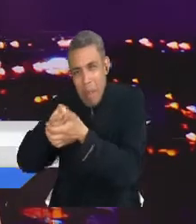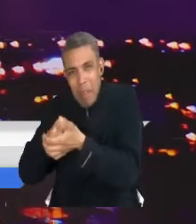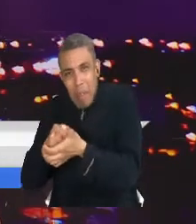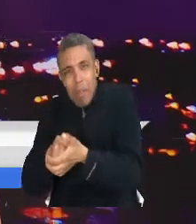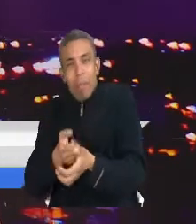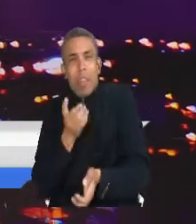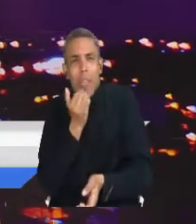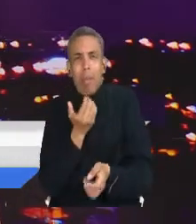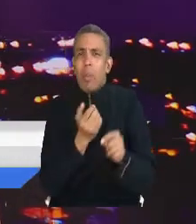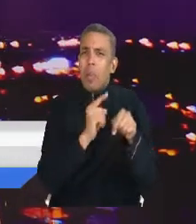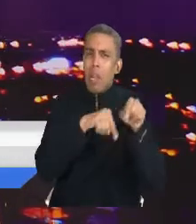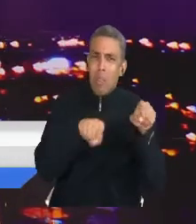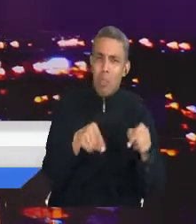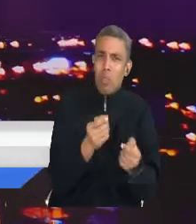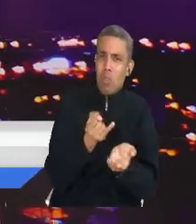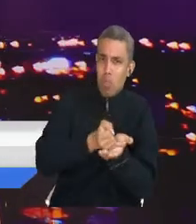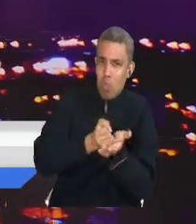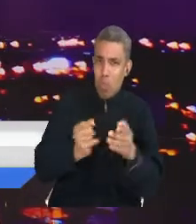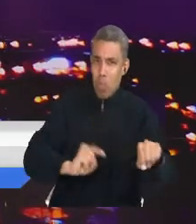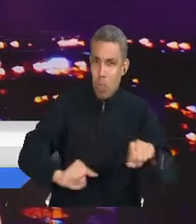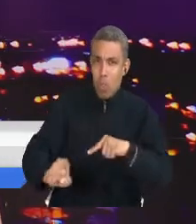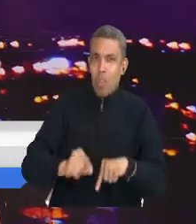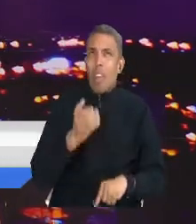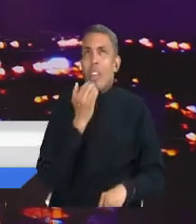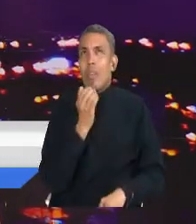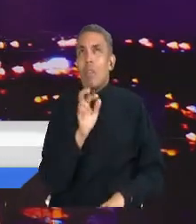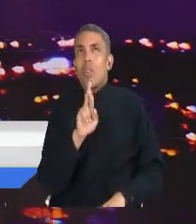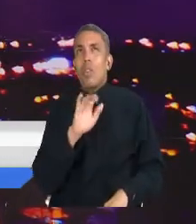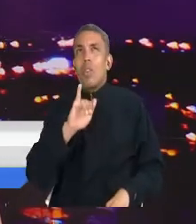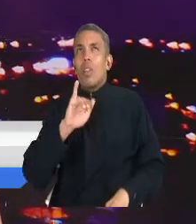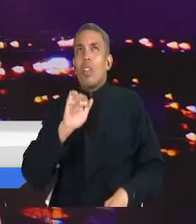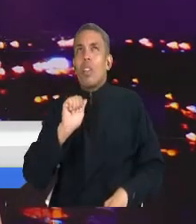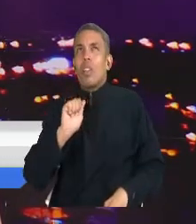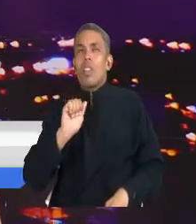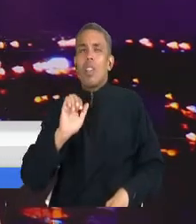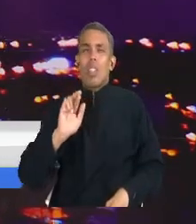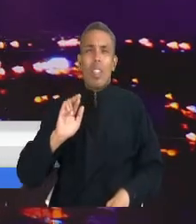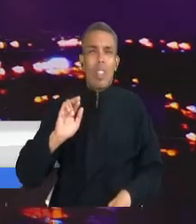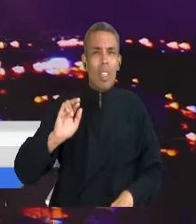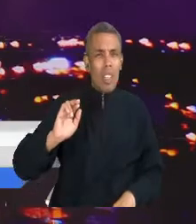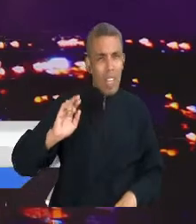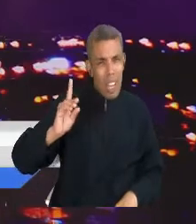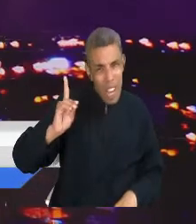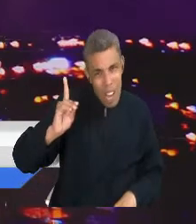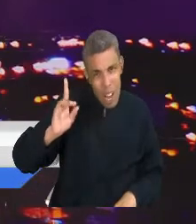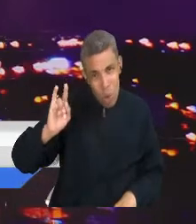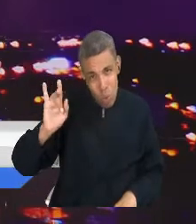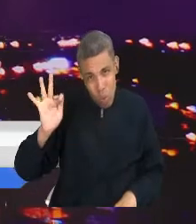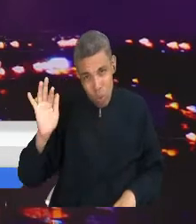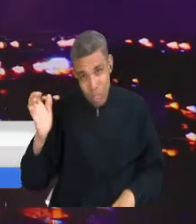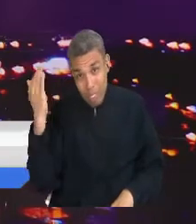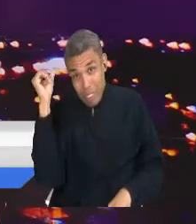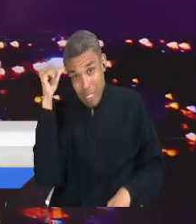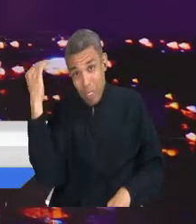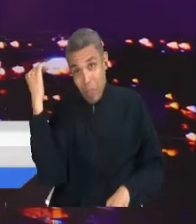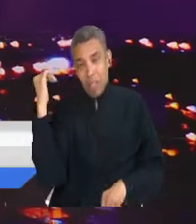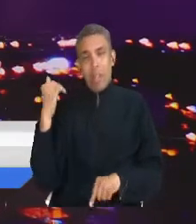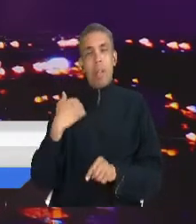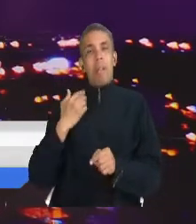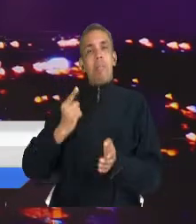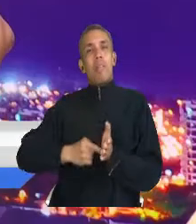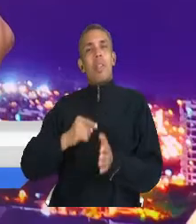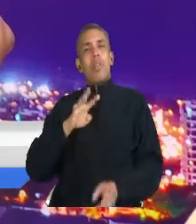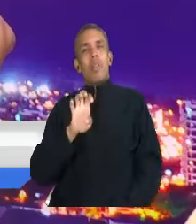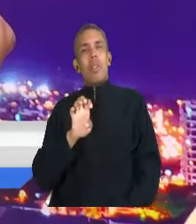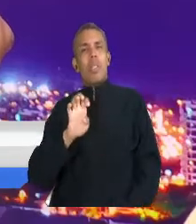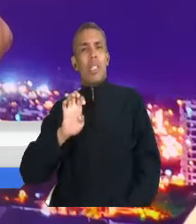se organizara la asociación en primera instancia en 1990, y en 1991 hicieron el primer Festival Nacional de Bandas.